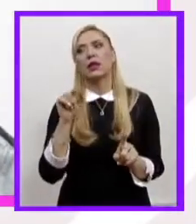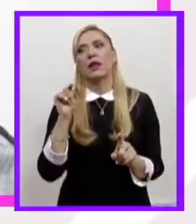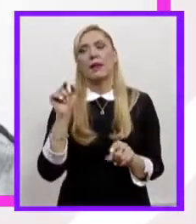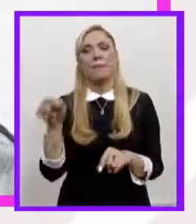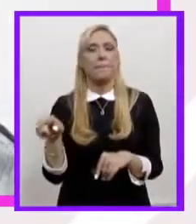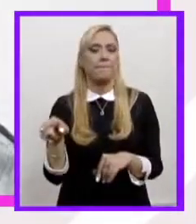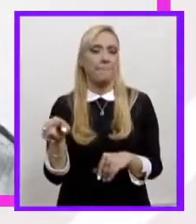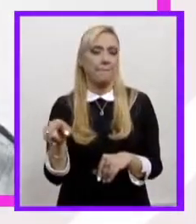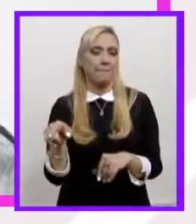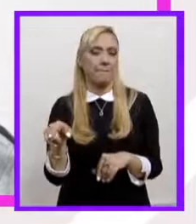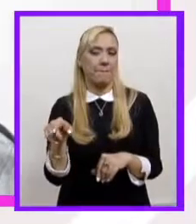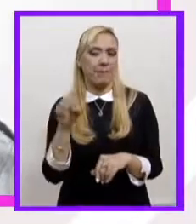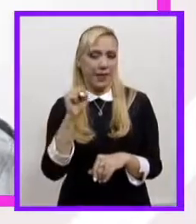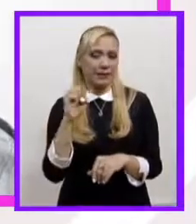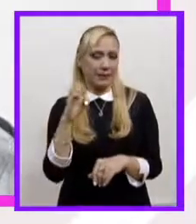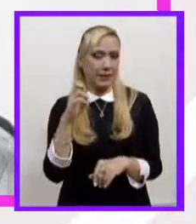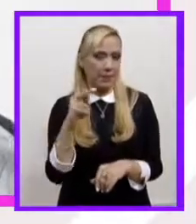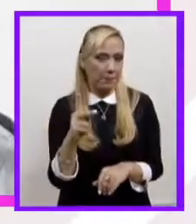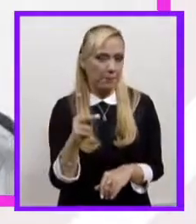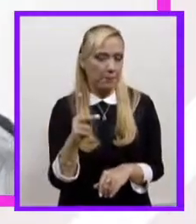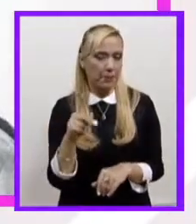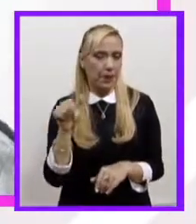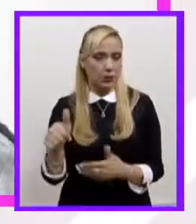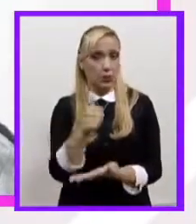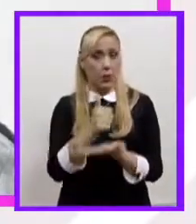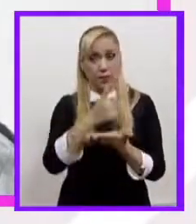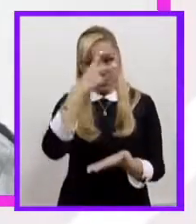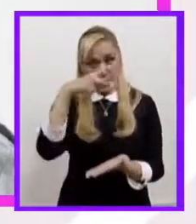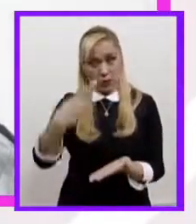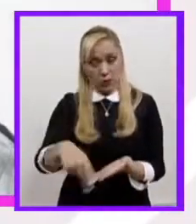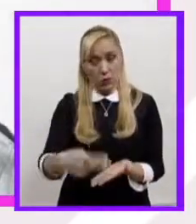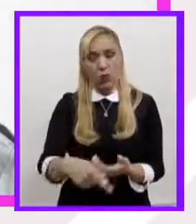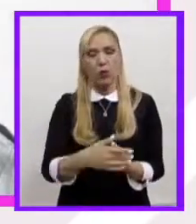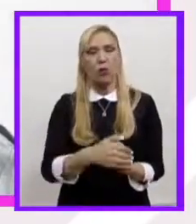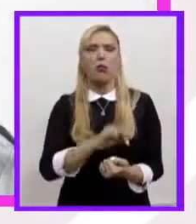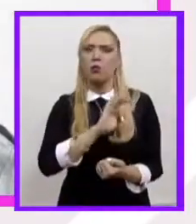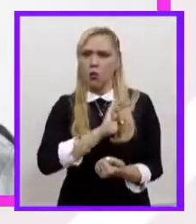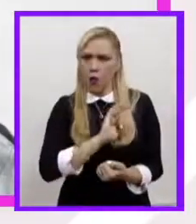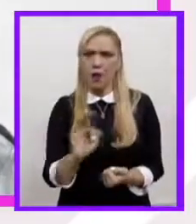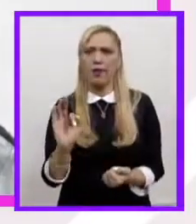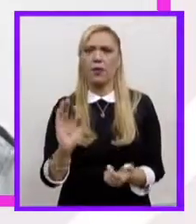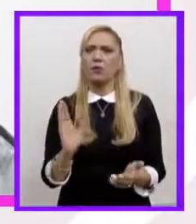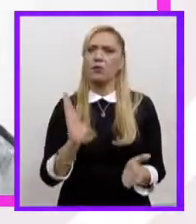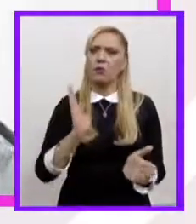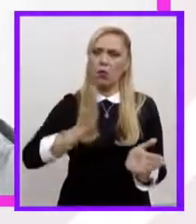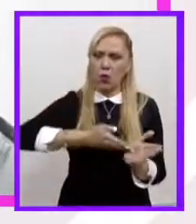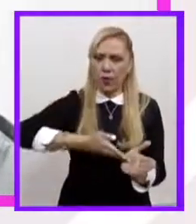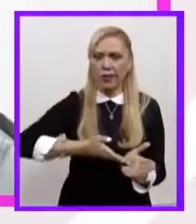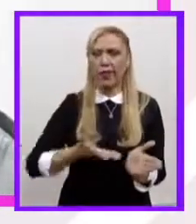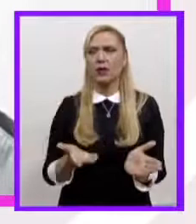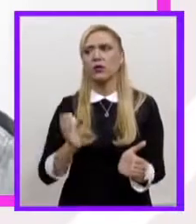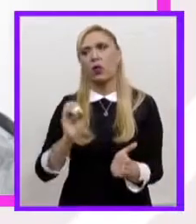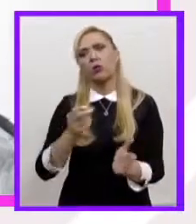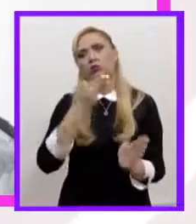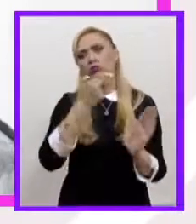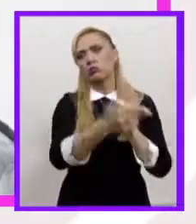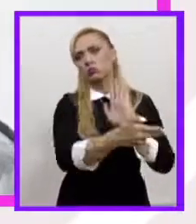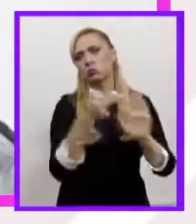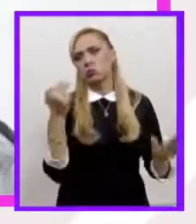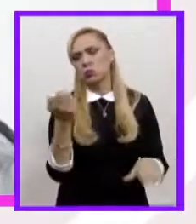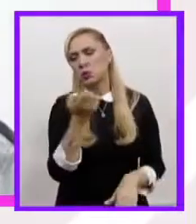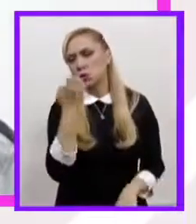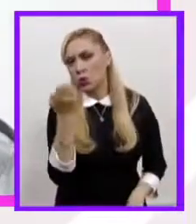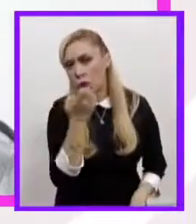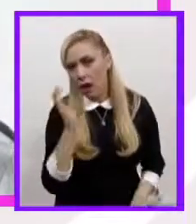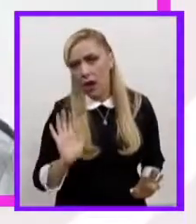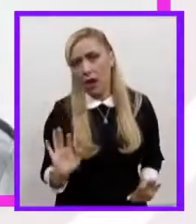Secretaría de Educación de la Ciudad de México puede llegar a implementar multas e inclusive clausuras de planteles que